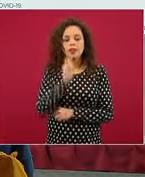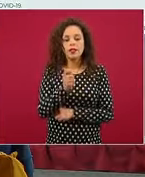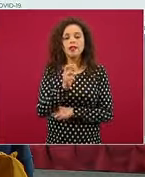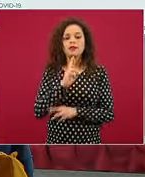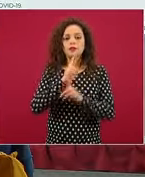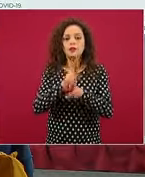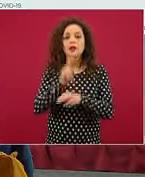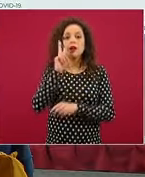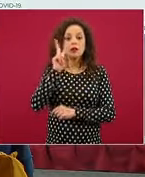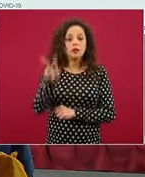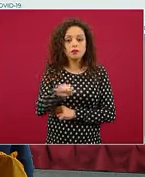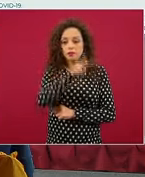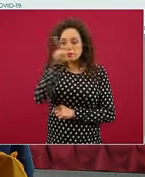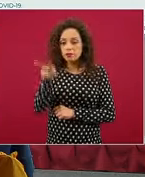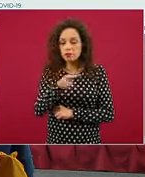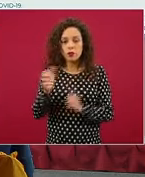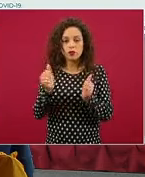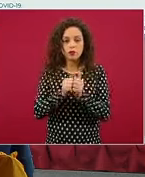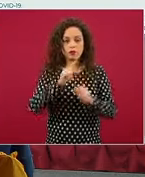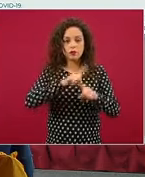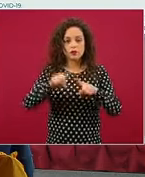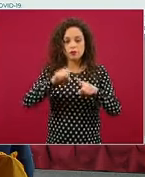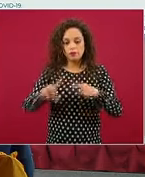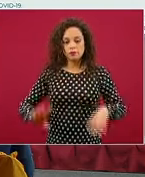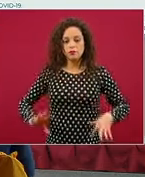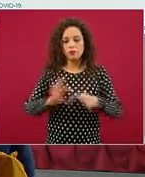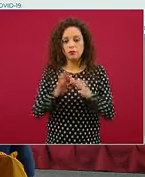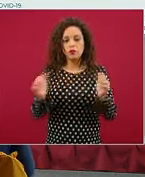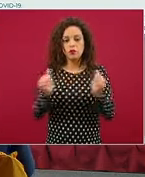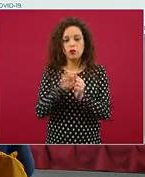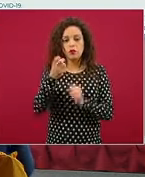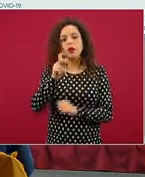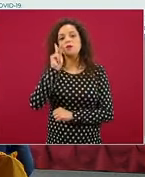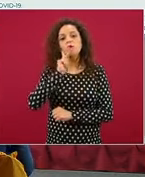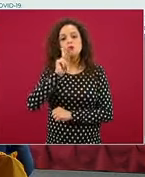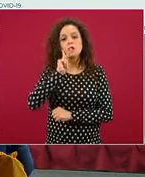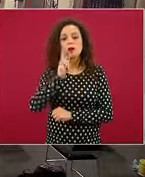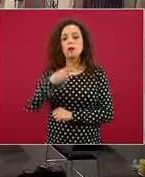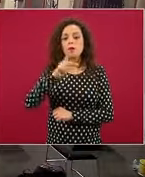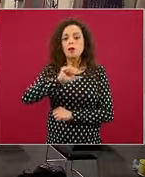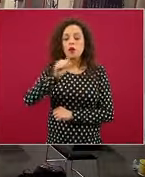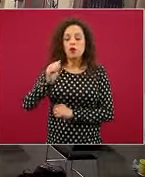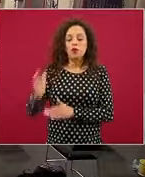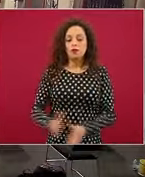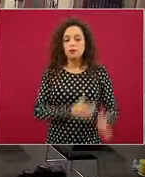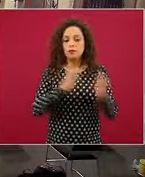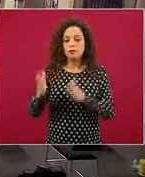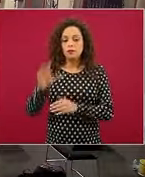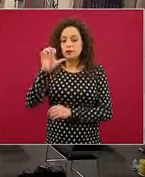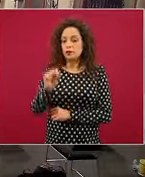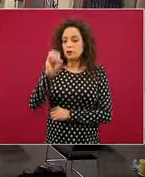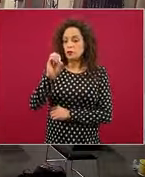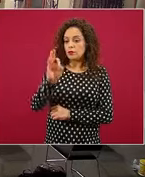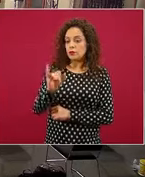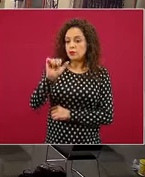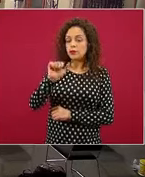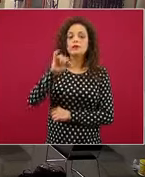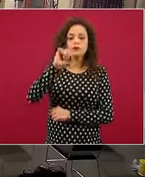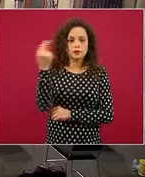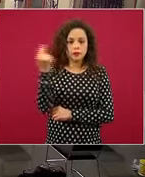directamente en los elementos que componen la prueba. No así la prueba del estuche Sofía, que sí requiere la